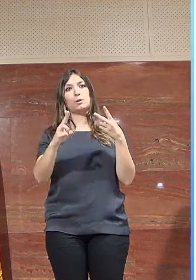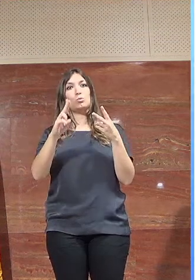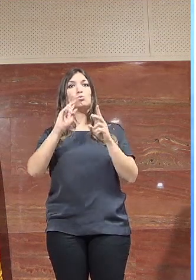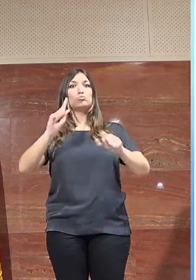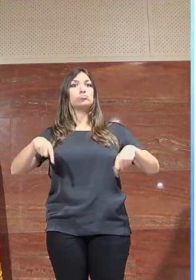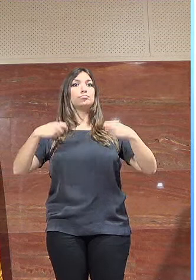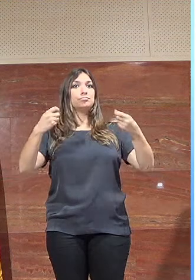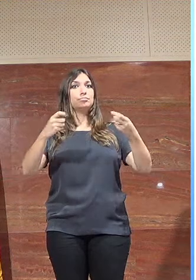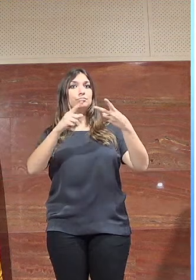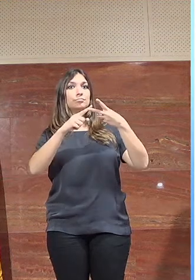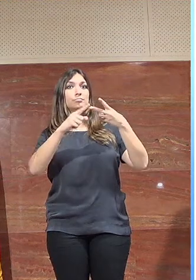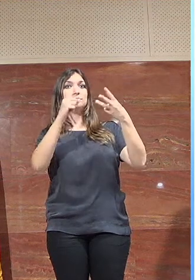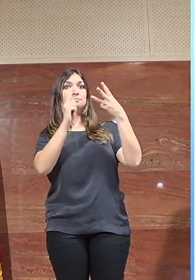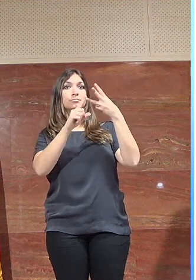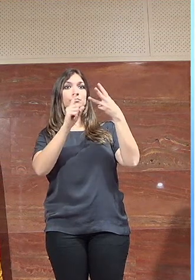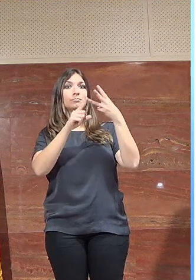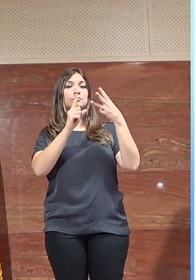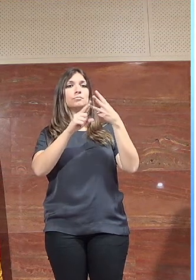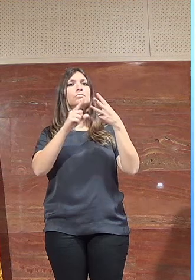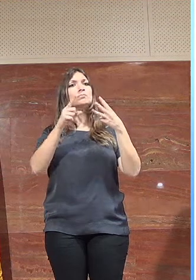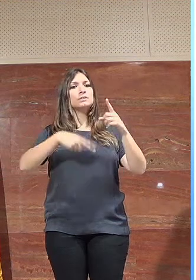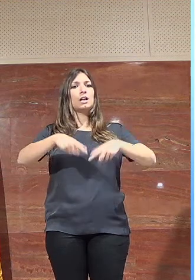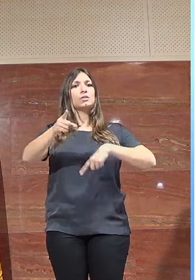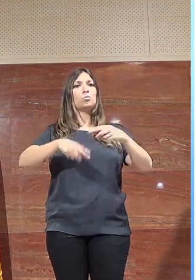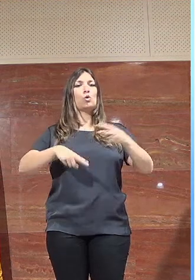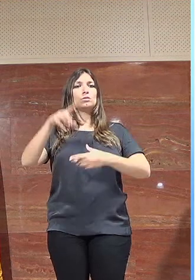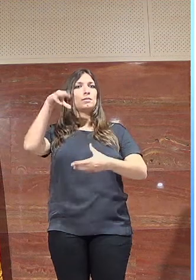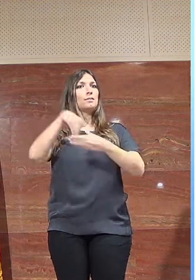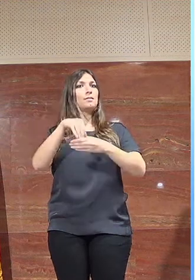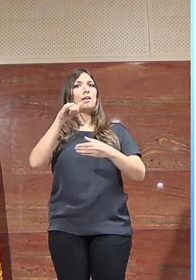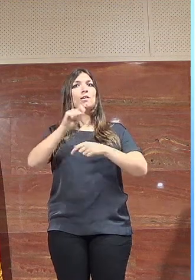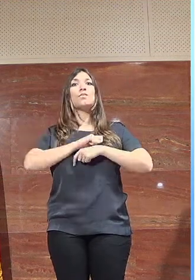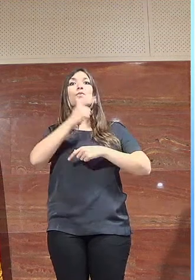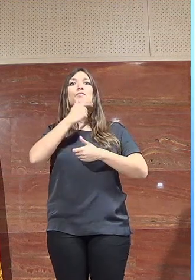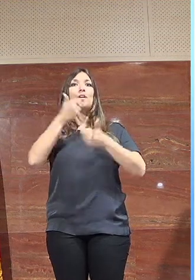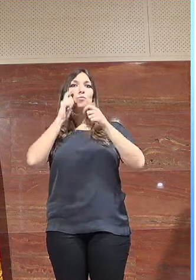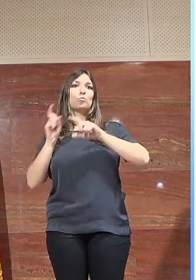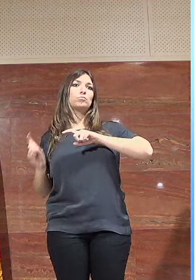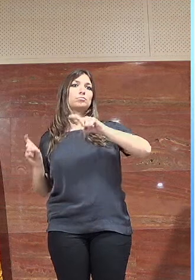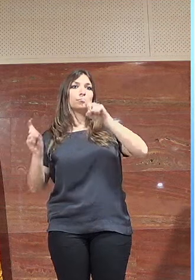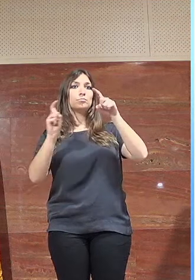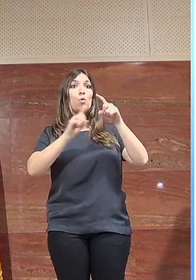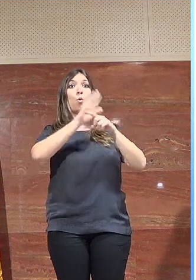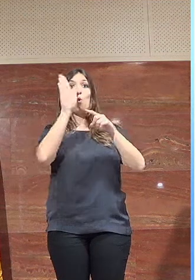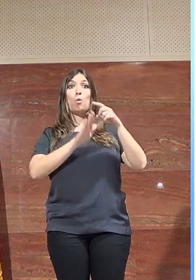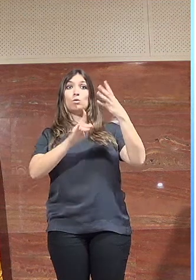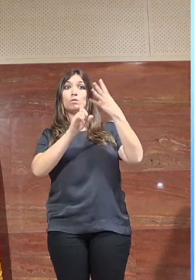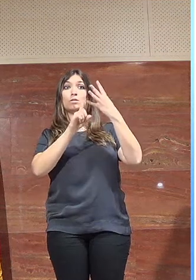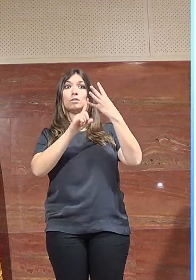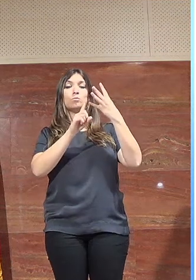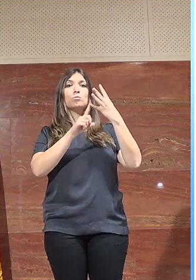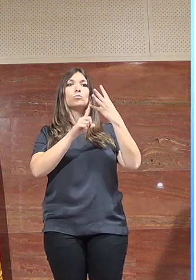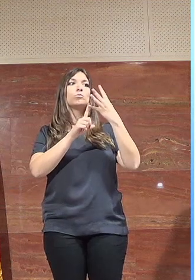medio ambiente. En tercero, con un transporte integrado que facilita la movilidad. Y, por último, en cuarto lugar, hay